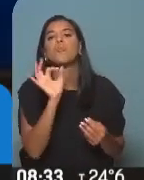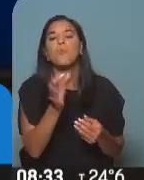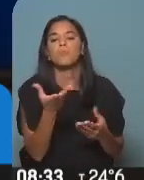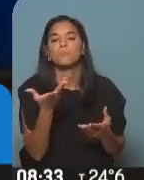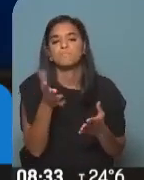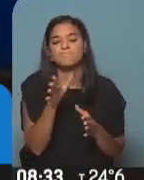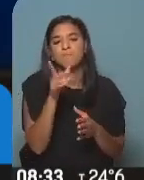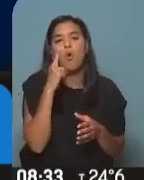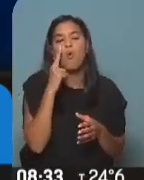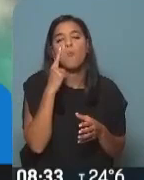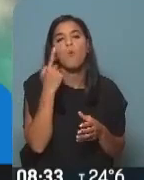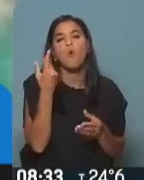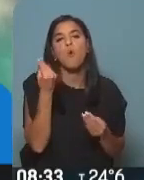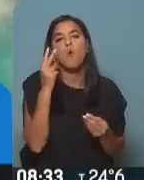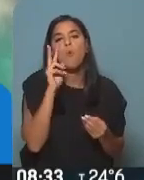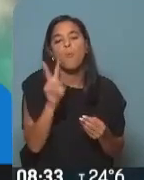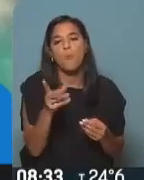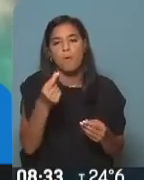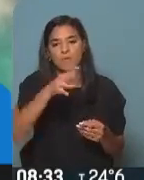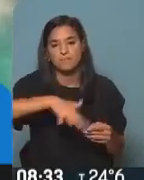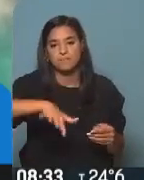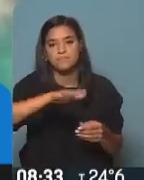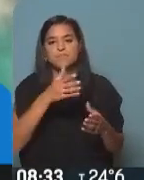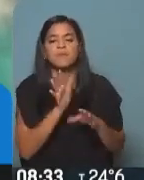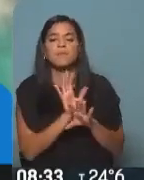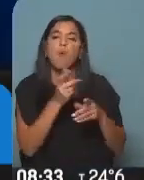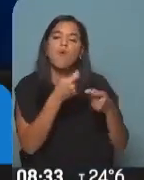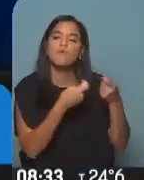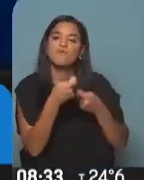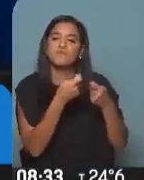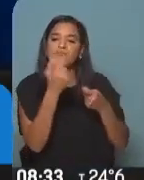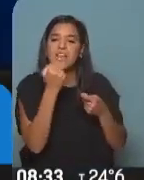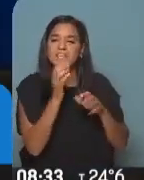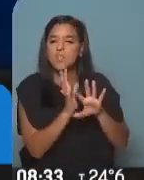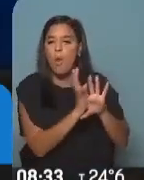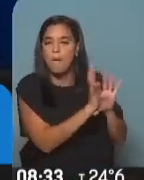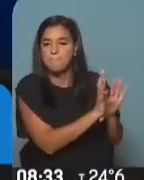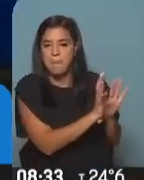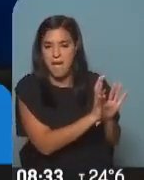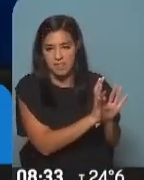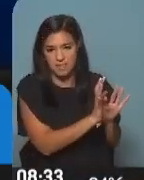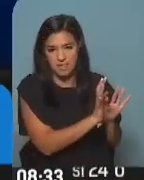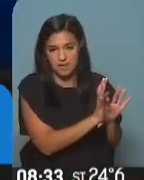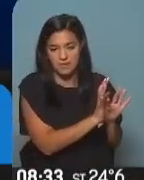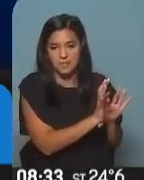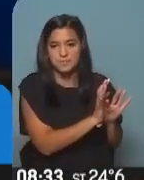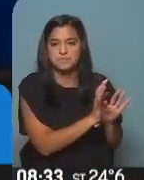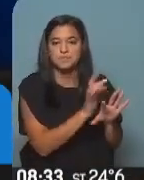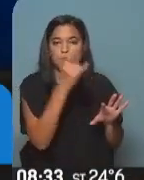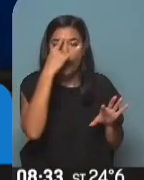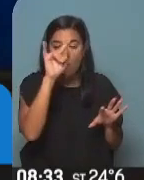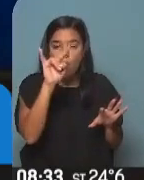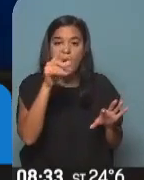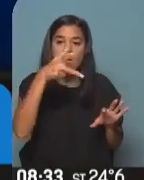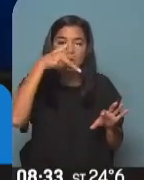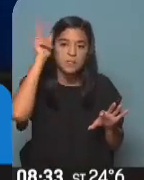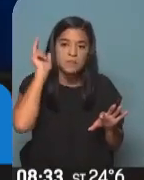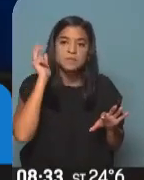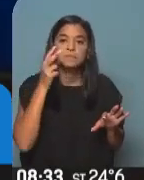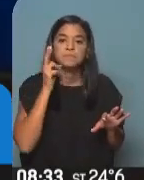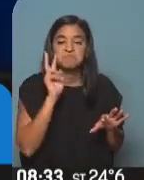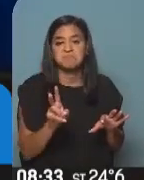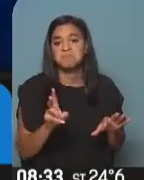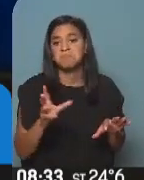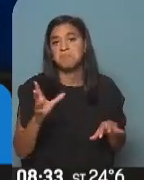público uruguayo, al sector ámbito público financiero argentino. de lado. Dejamos al ámbito financiero en este caso en particular de lado, y Uruguay y Chile se ven como países confiables,